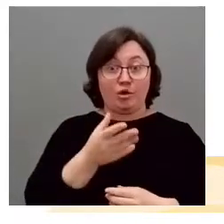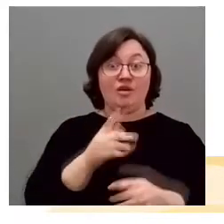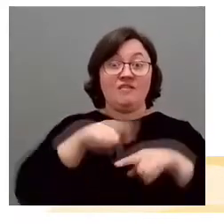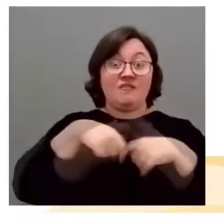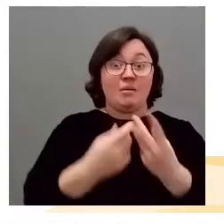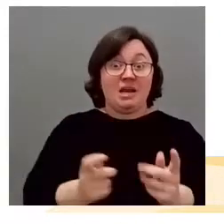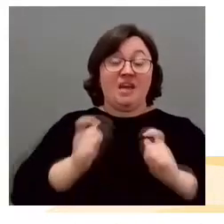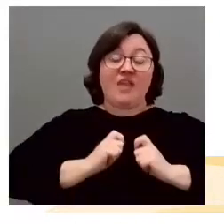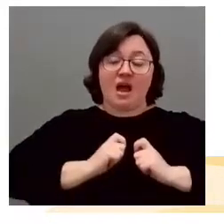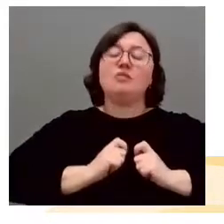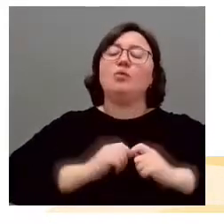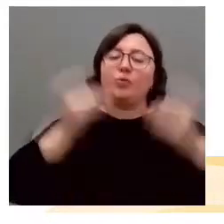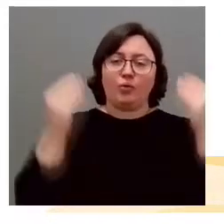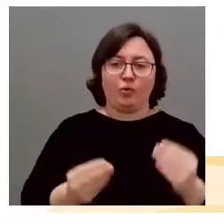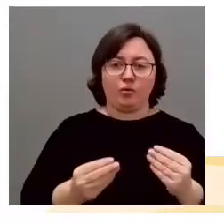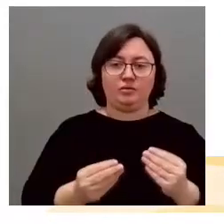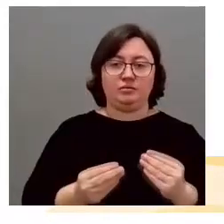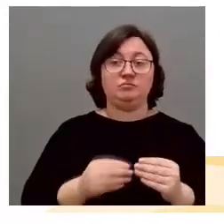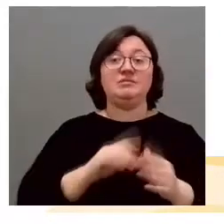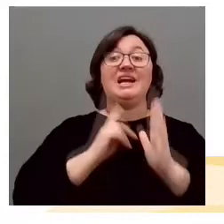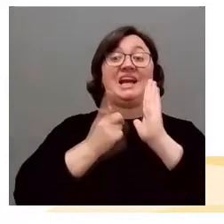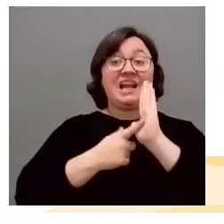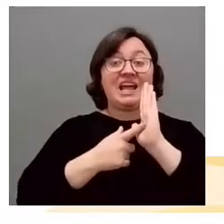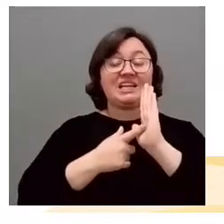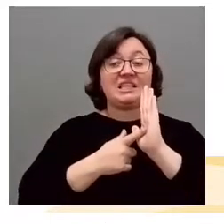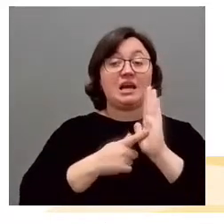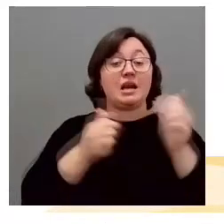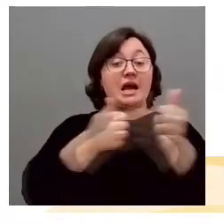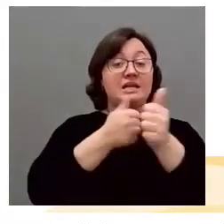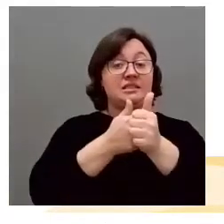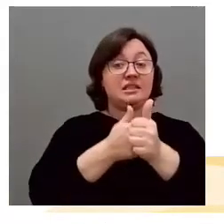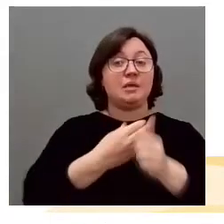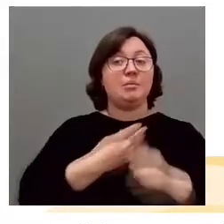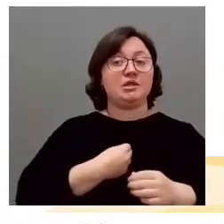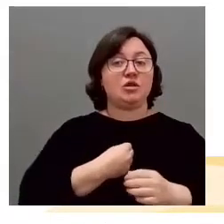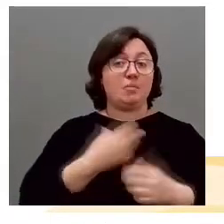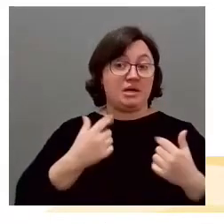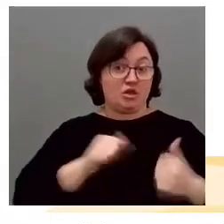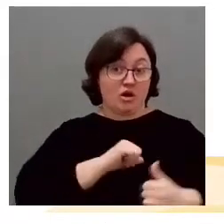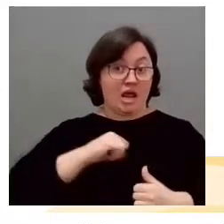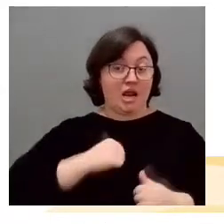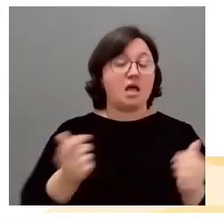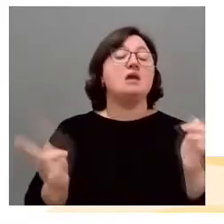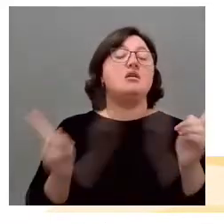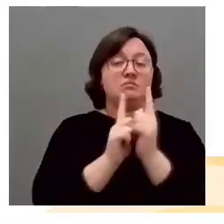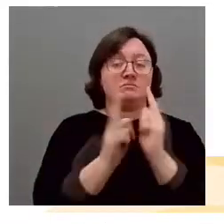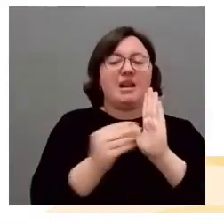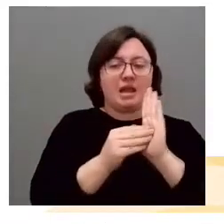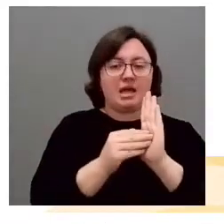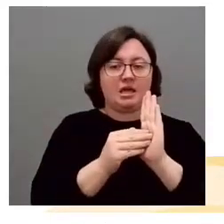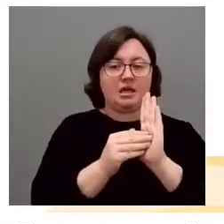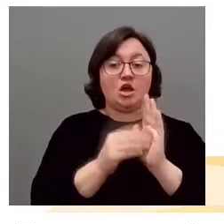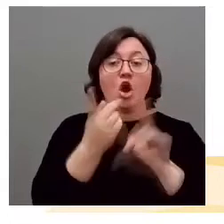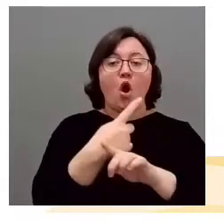familias. Es necesario legislar la figura del asistente personal, ampliando horas y financiado